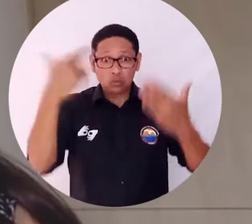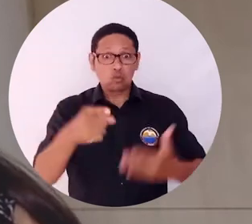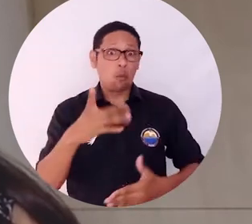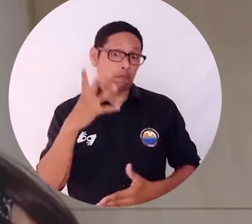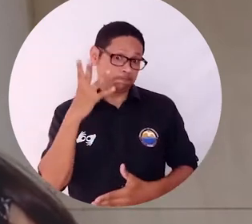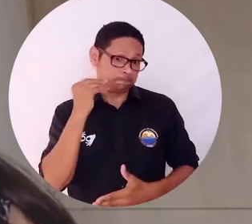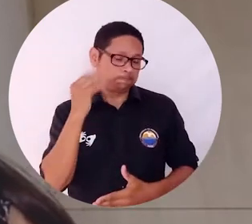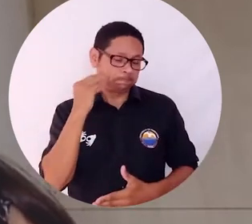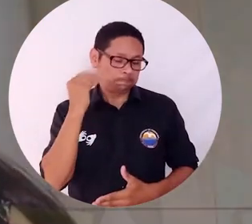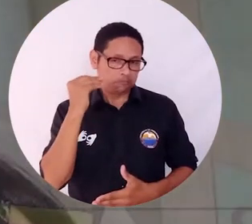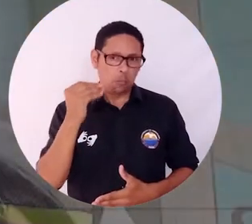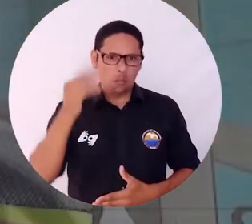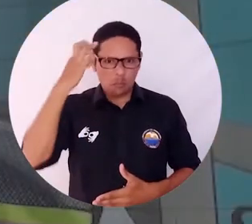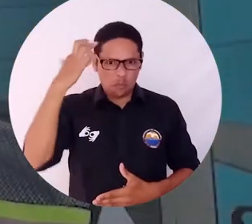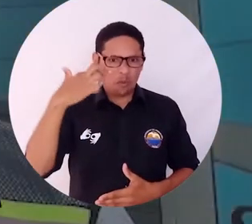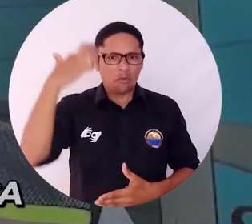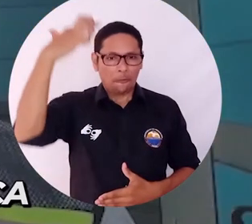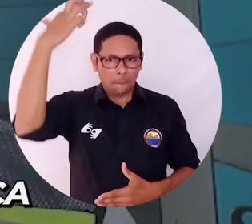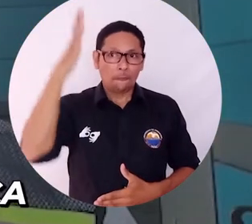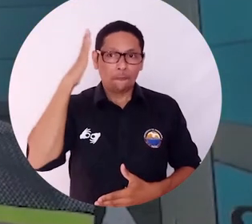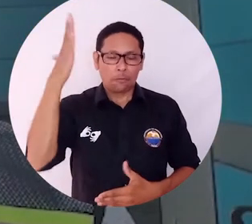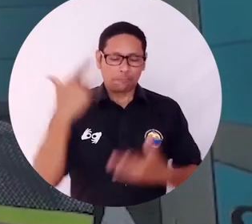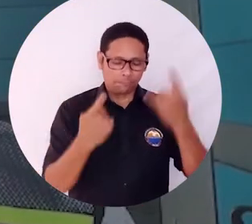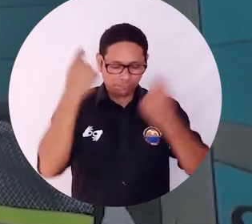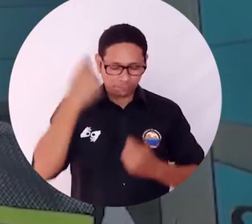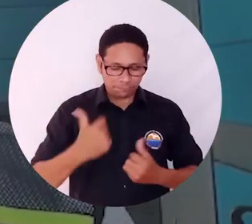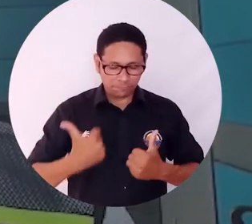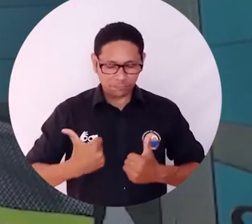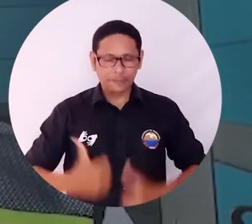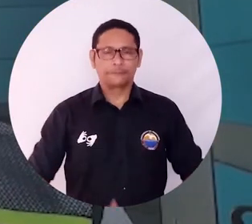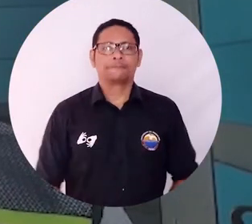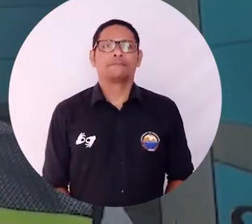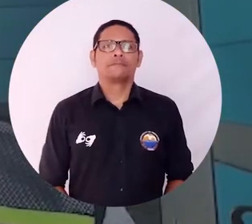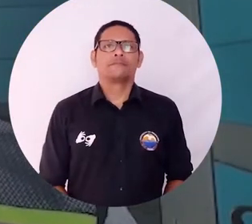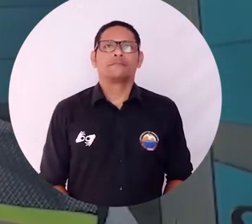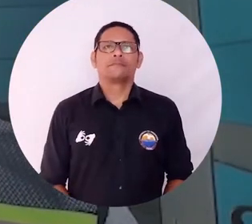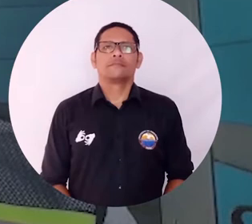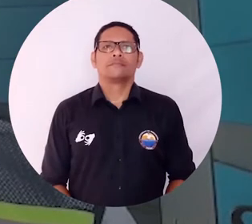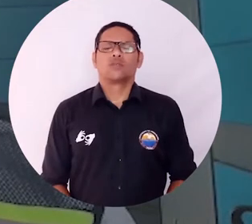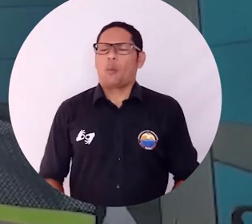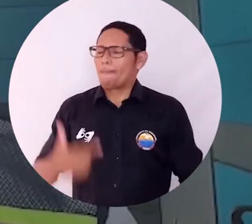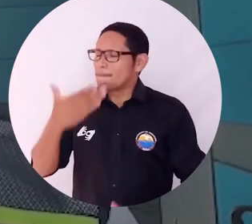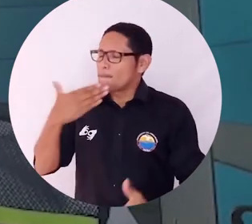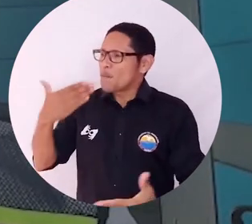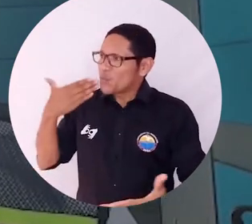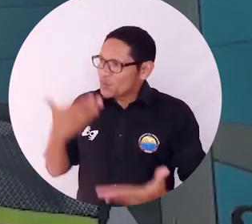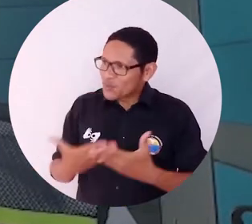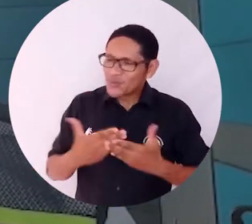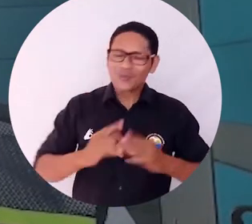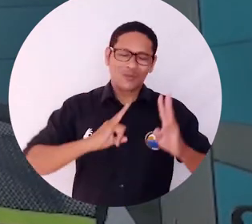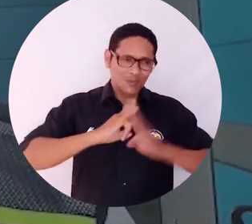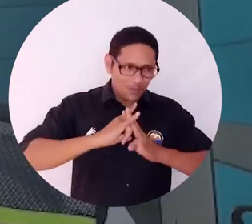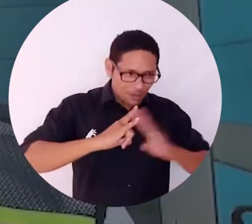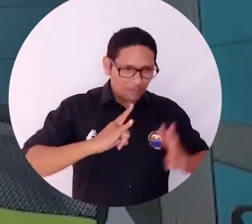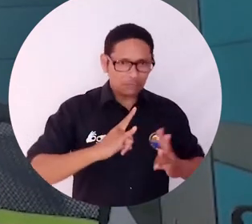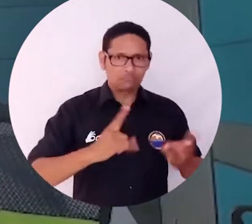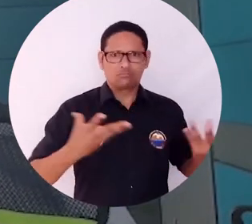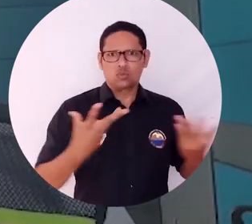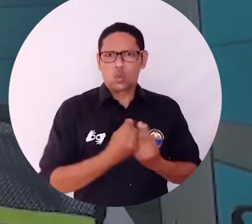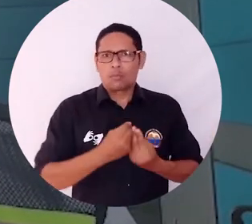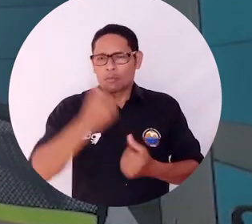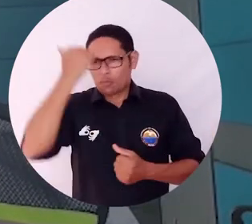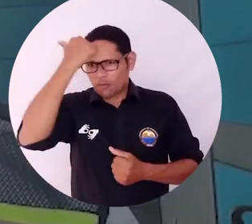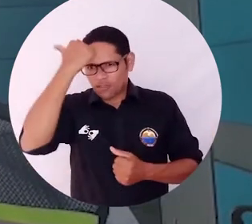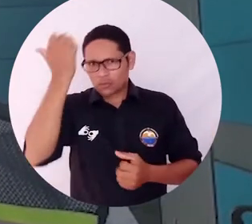como futuros contadores públicos. Quiero agradecer a la Universidad del Magdalena, a su grupo de profesores, a sus